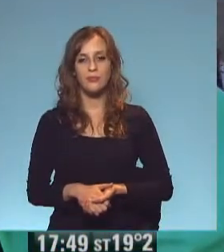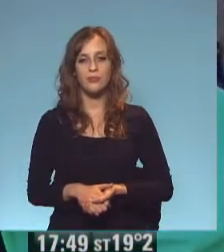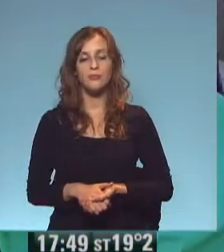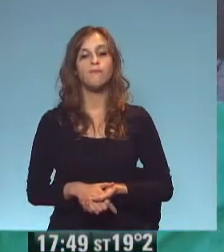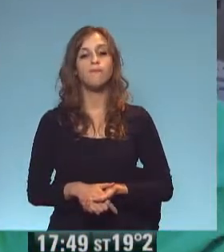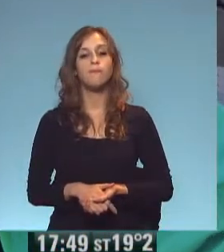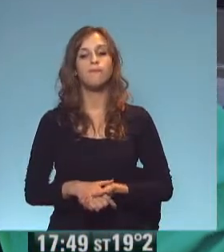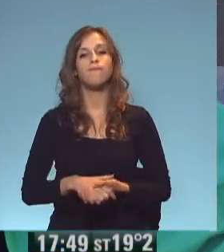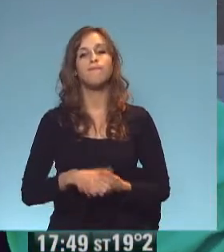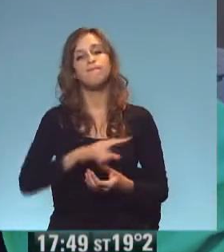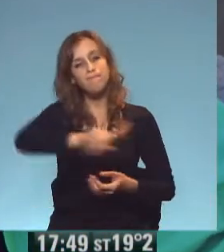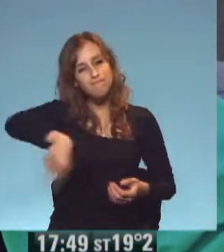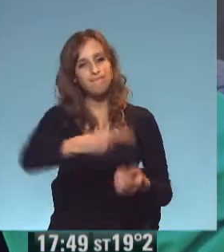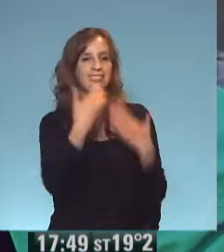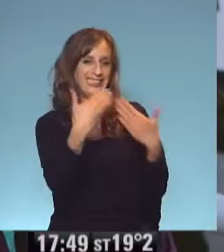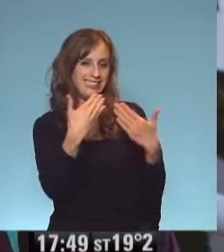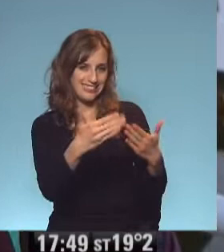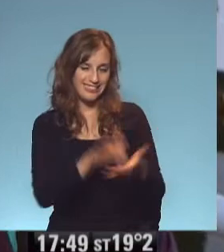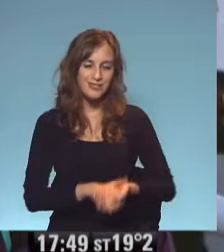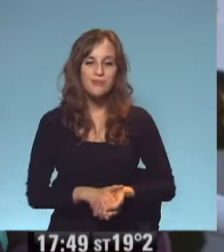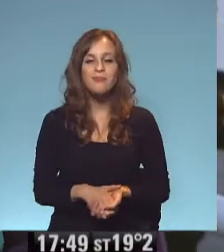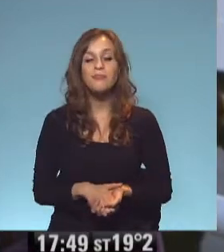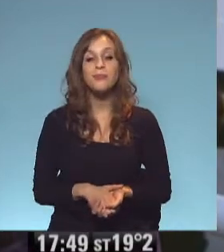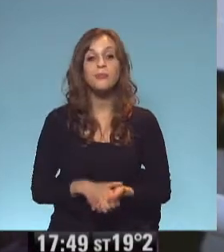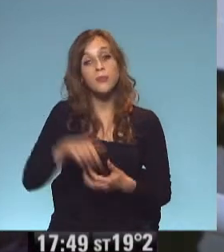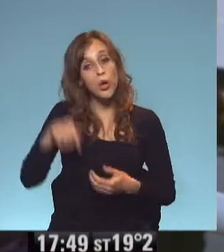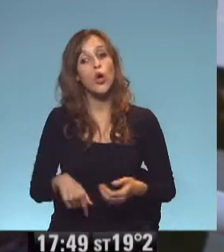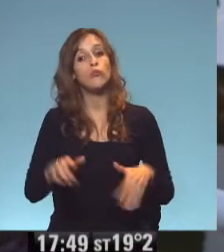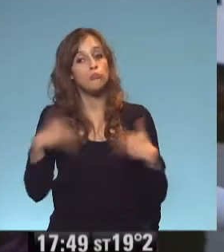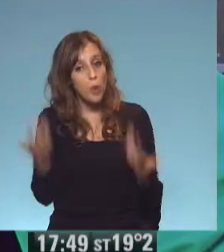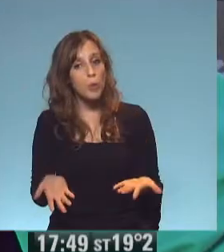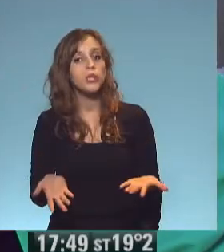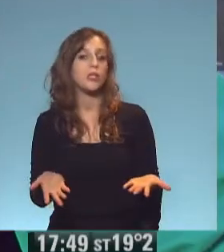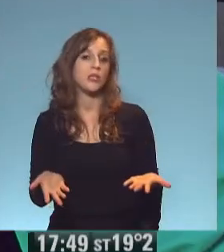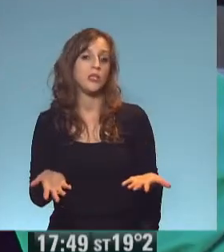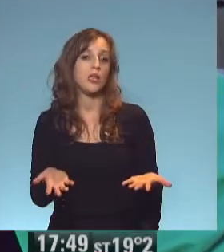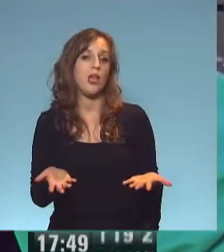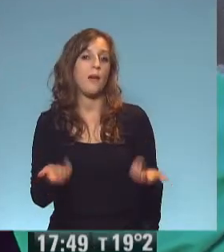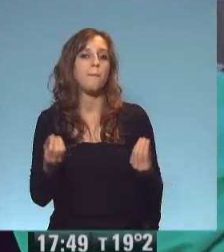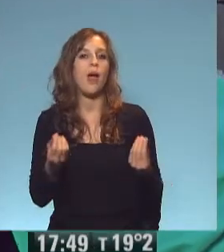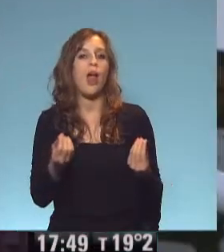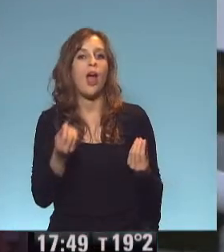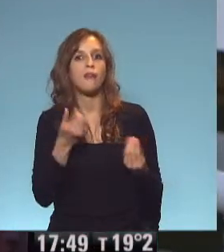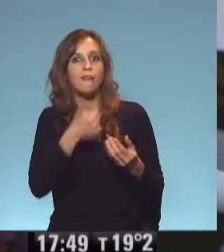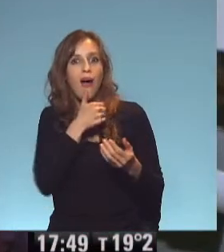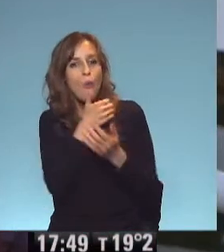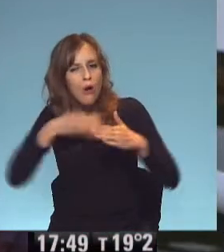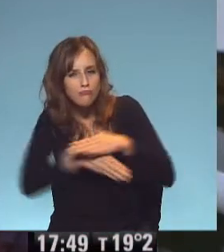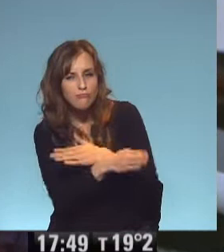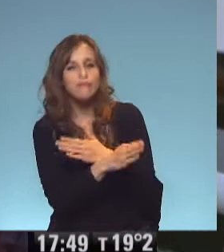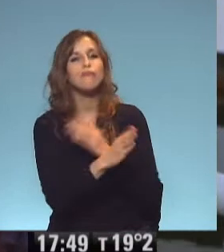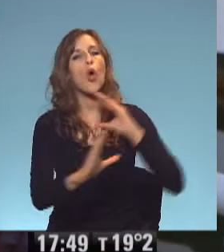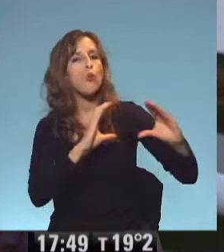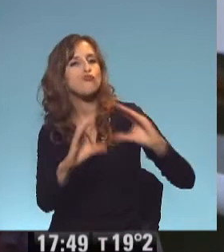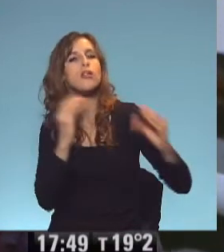Gracias a los chicos, lo vamos a hacer posible. Y hoy, de paso, vamos a aprovechar para aprender las señales que hacemos abajo del agua, para que puedas comunicarte